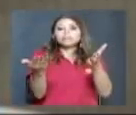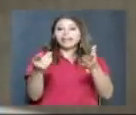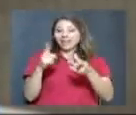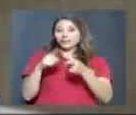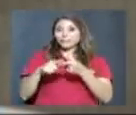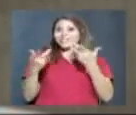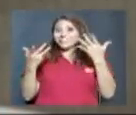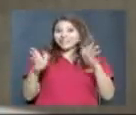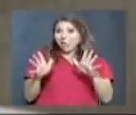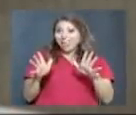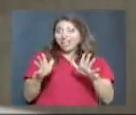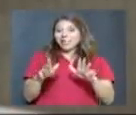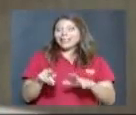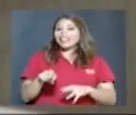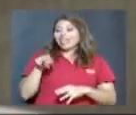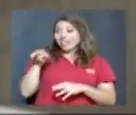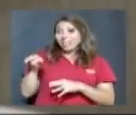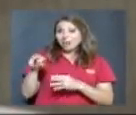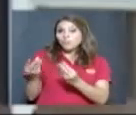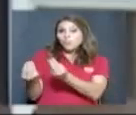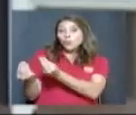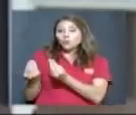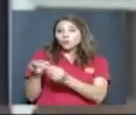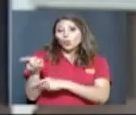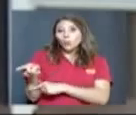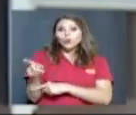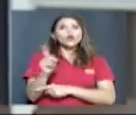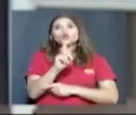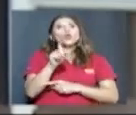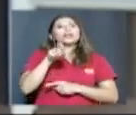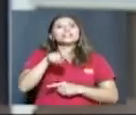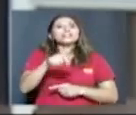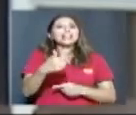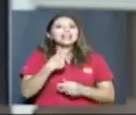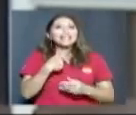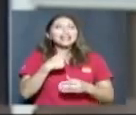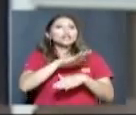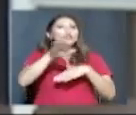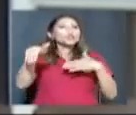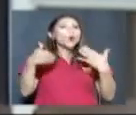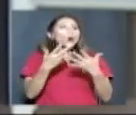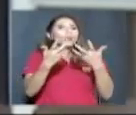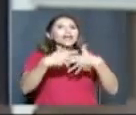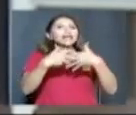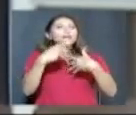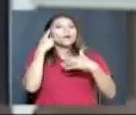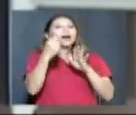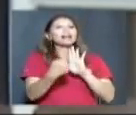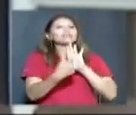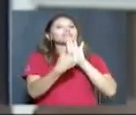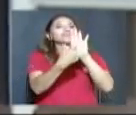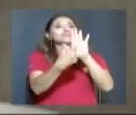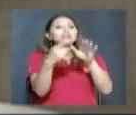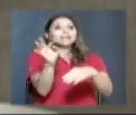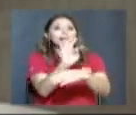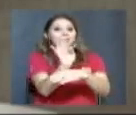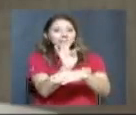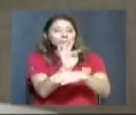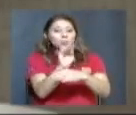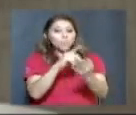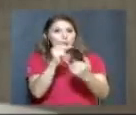ya el productor ni siquiera necesita tener todo el equipo de transmisión. Puede alquilarle un espacio